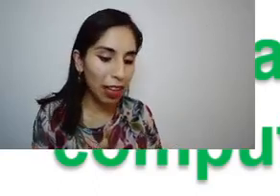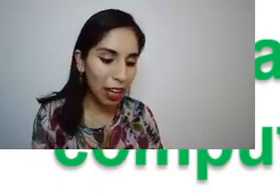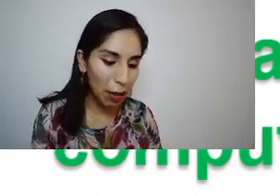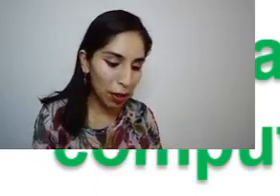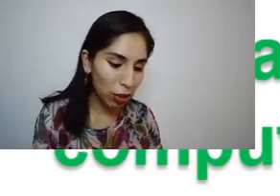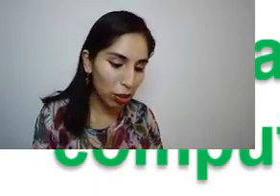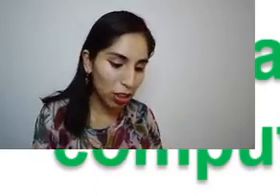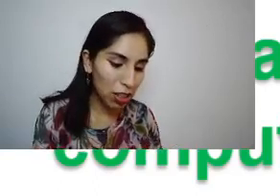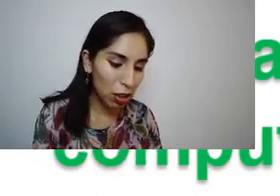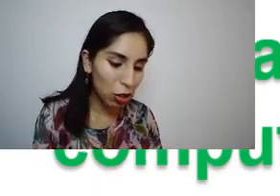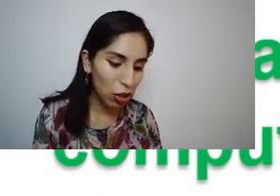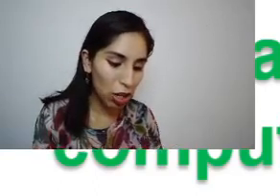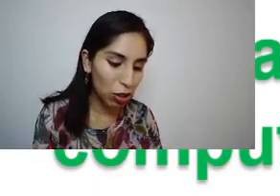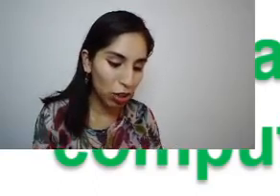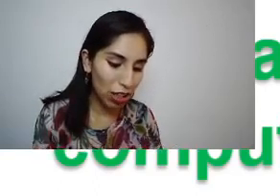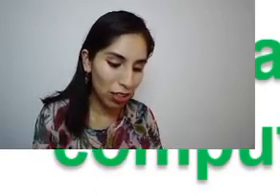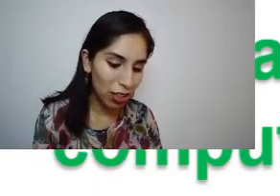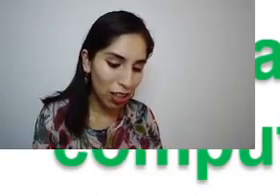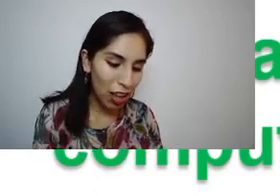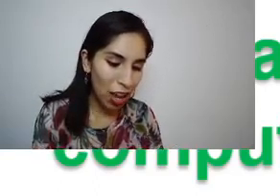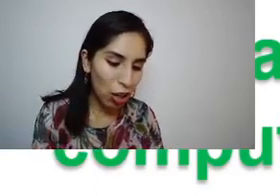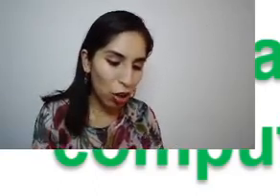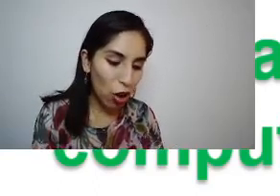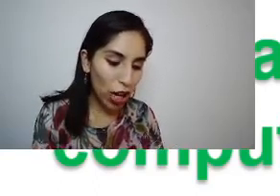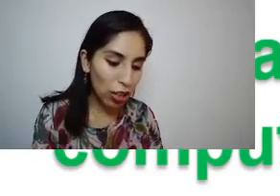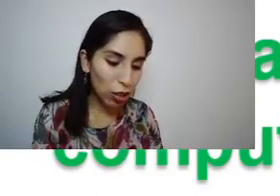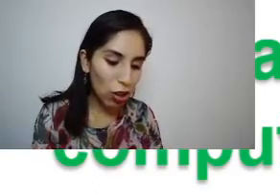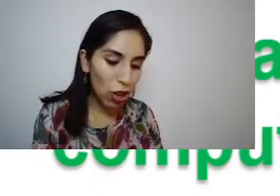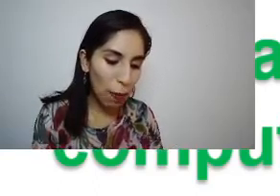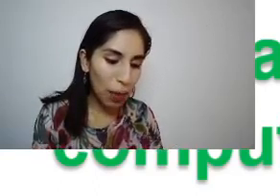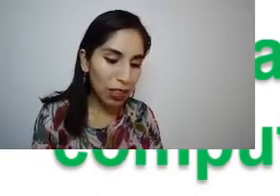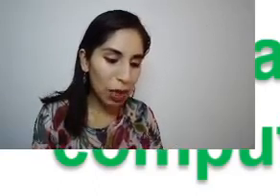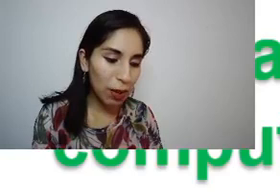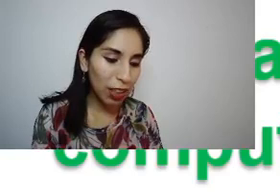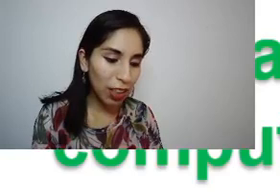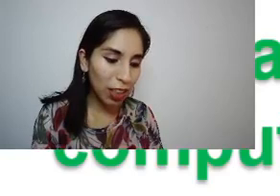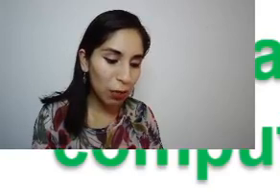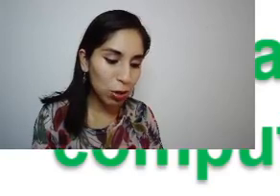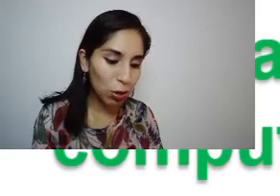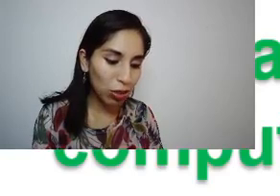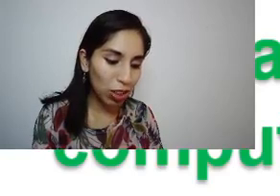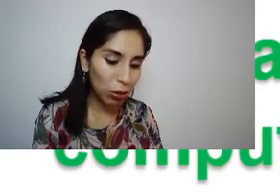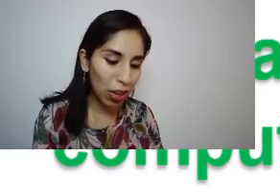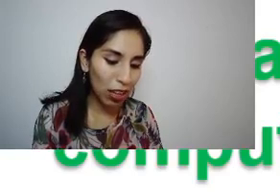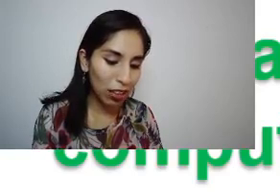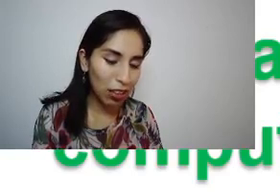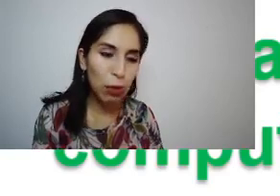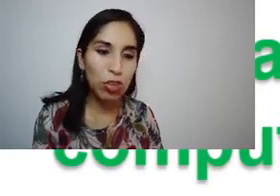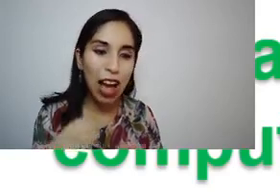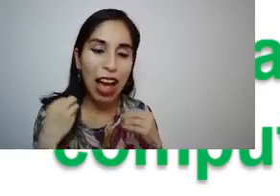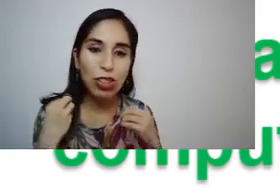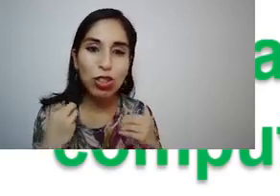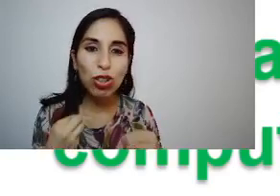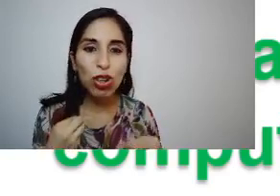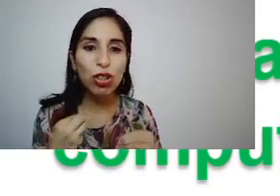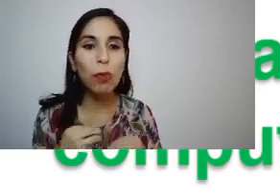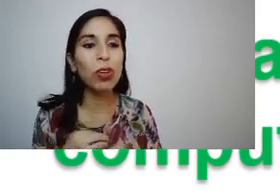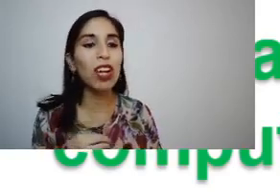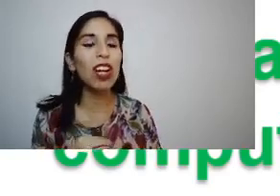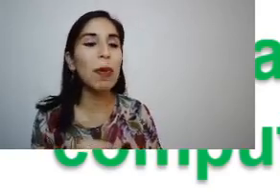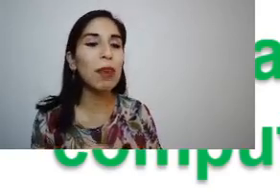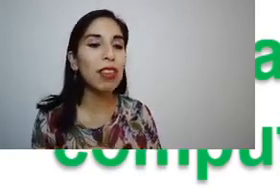despertar a ver dónde están los corazones corazones para saber que queremos continuar que estamos ansiosos